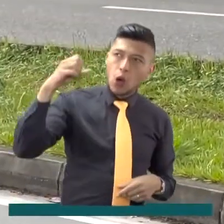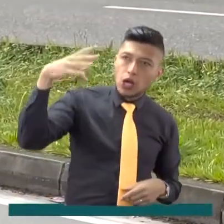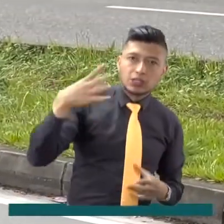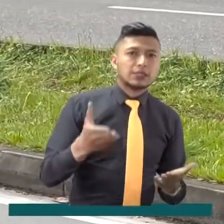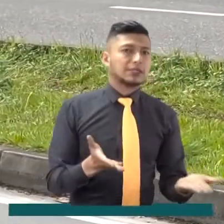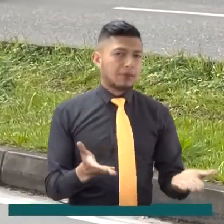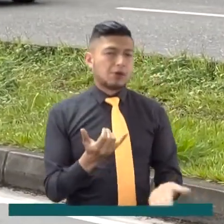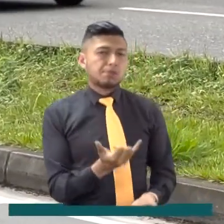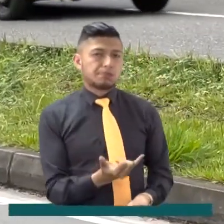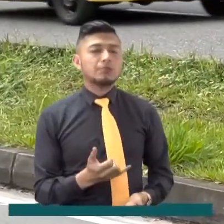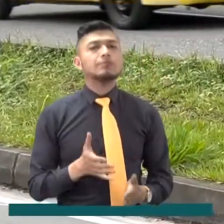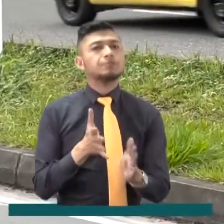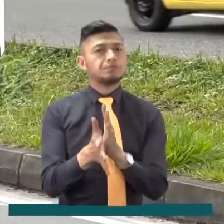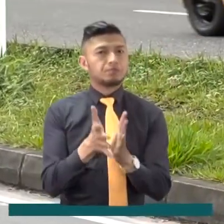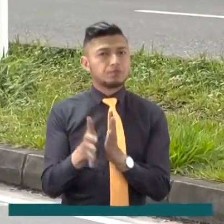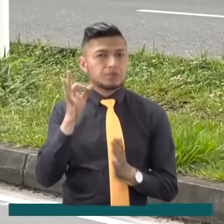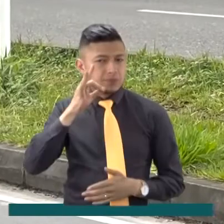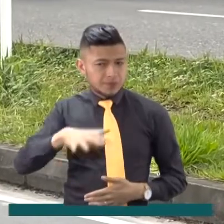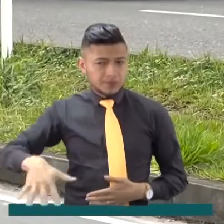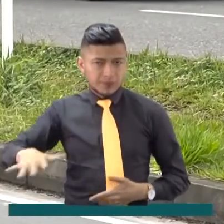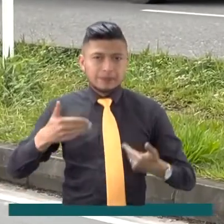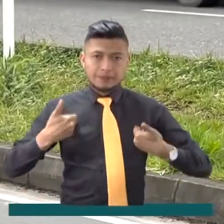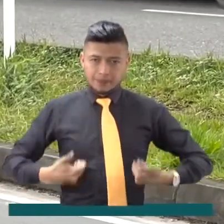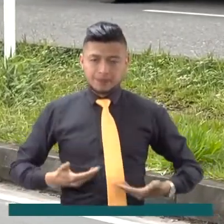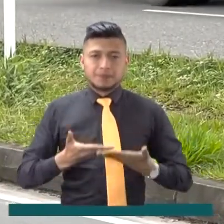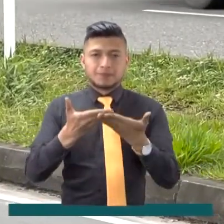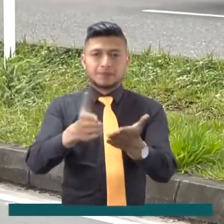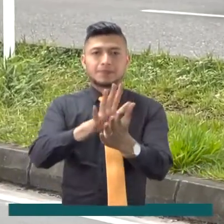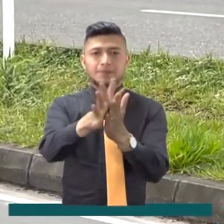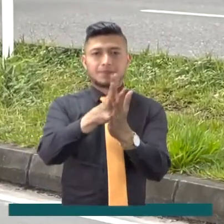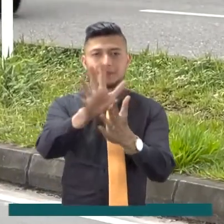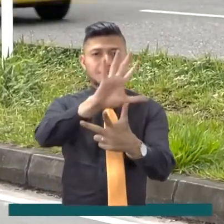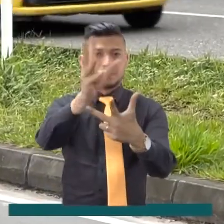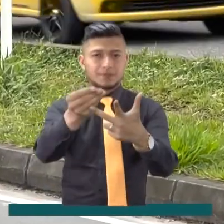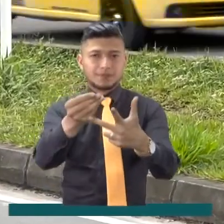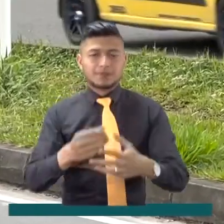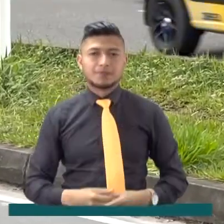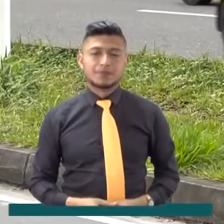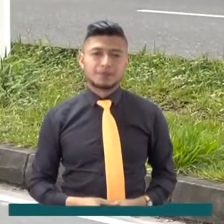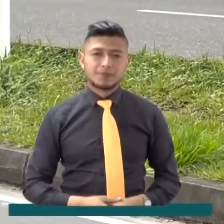domiciliarios. Es la información por ahora desde Villavicencio, Santiago Molina, Enlace 13.